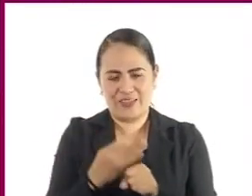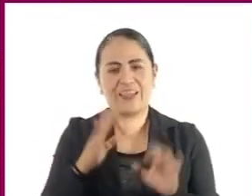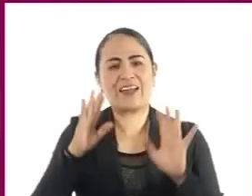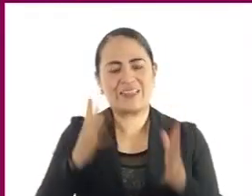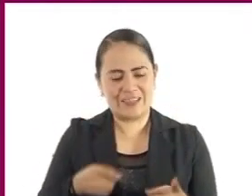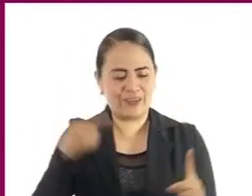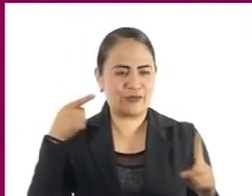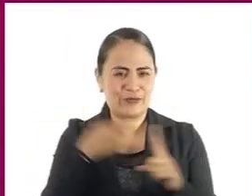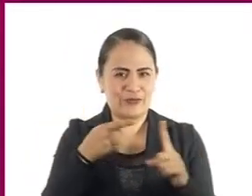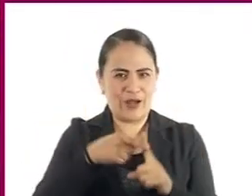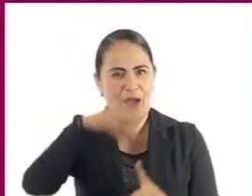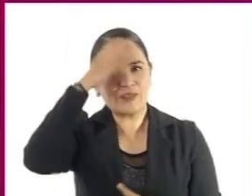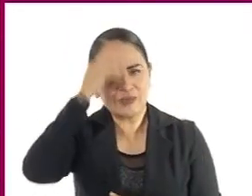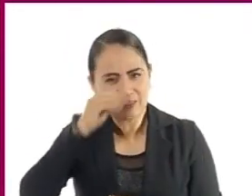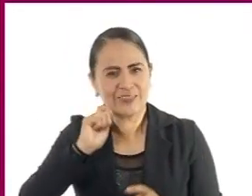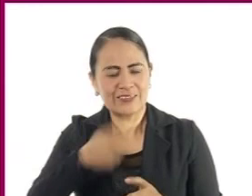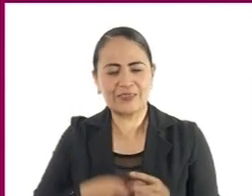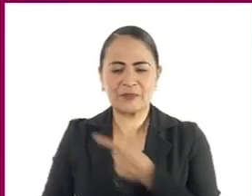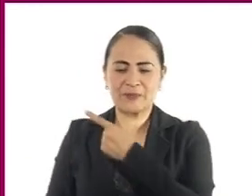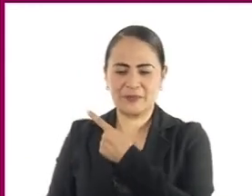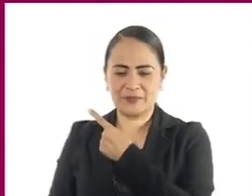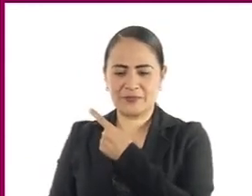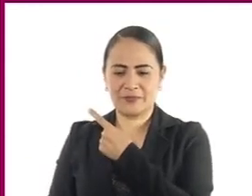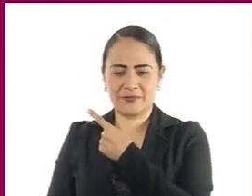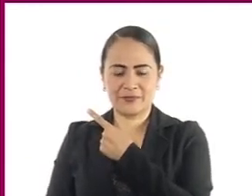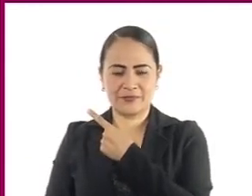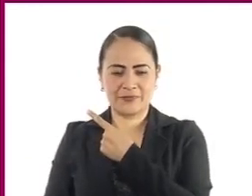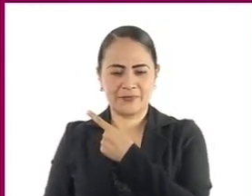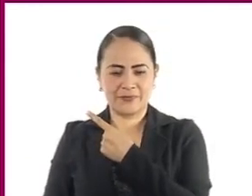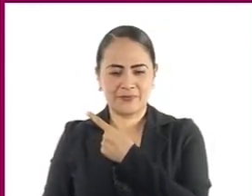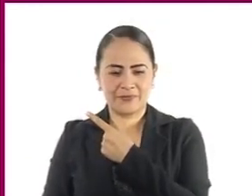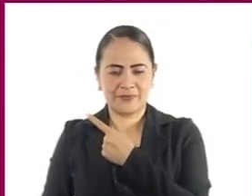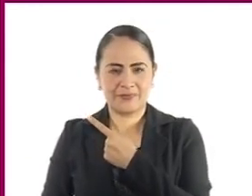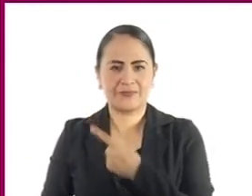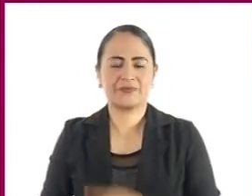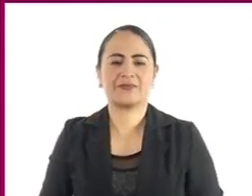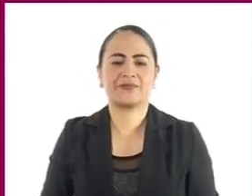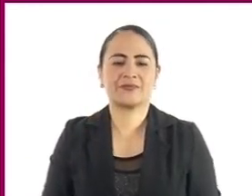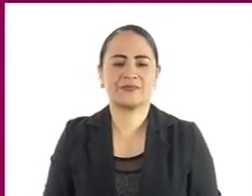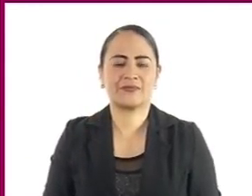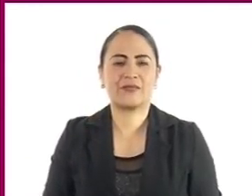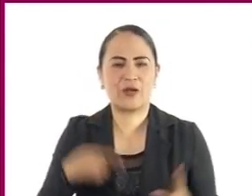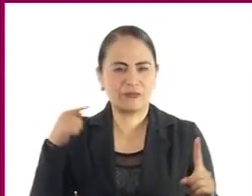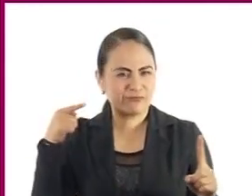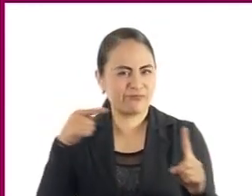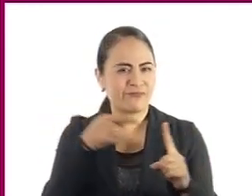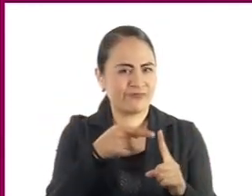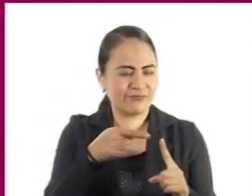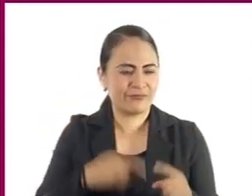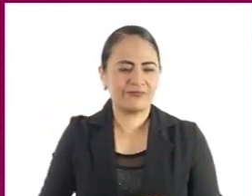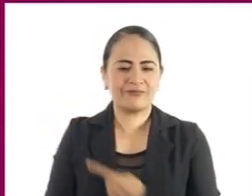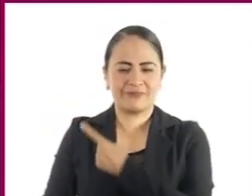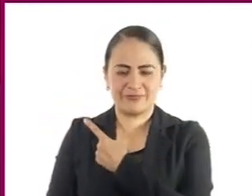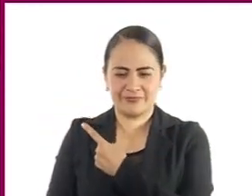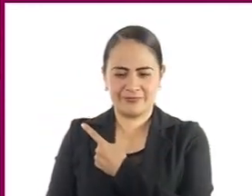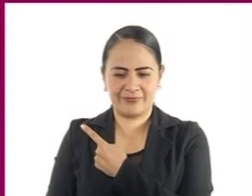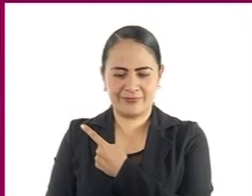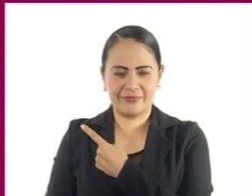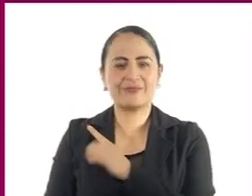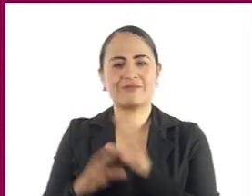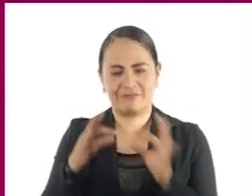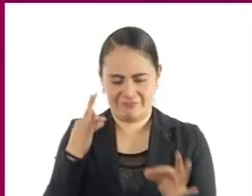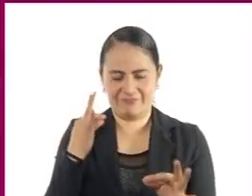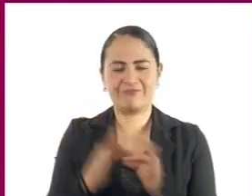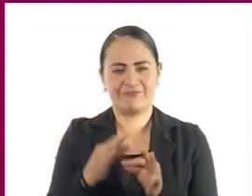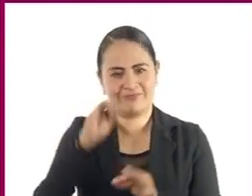aprendizaje esperado. Elabora resúmenes que integren la información de varias fuentes. Nuestro propósito también se concretó,